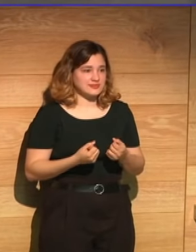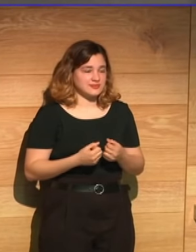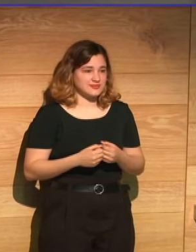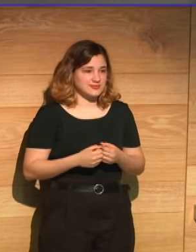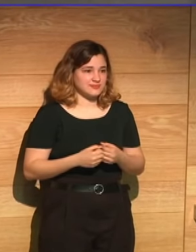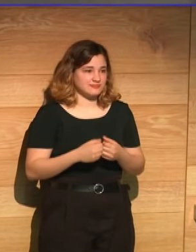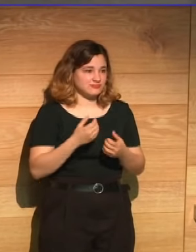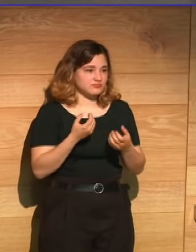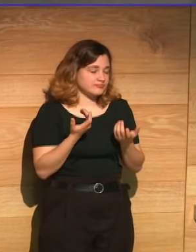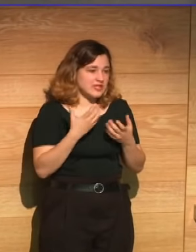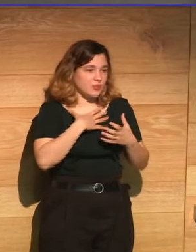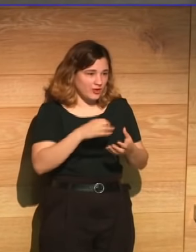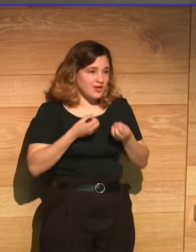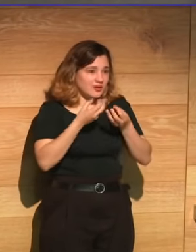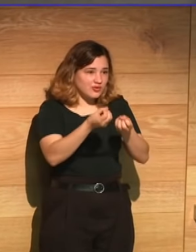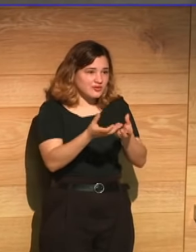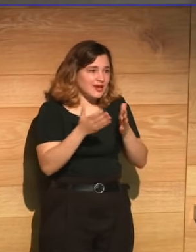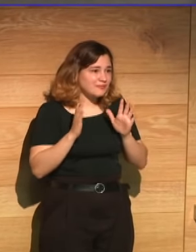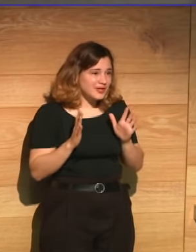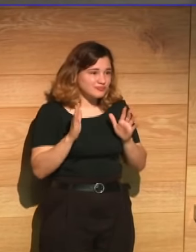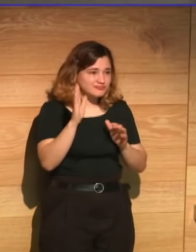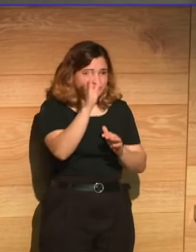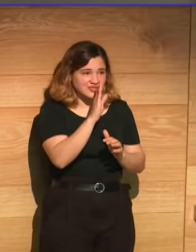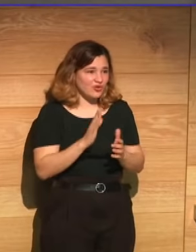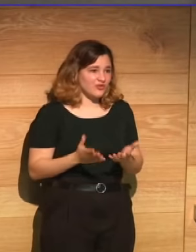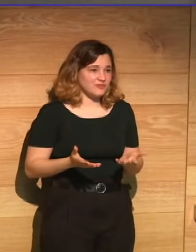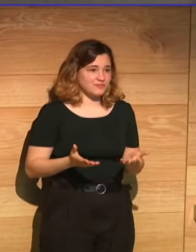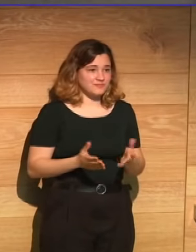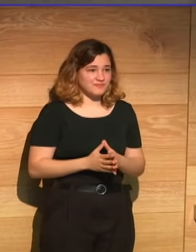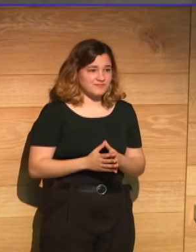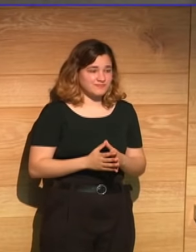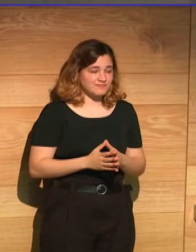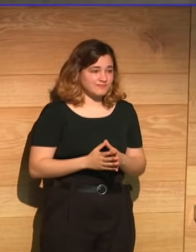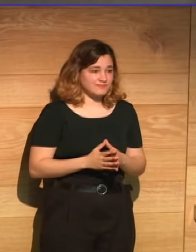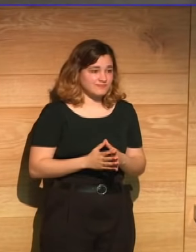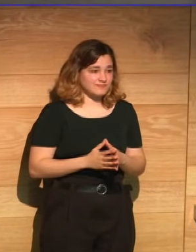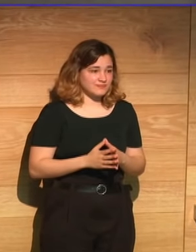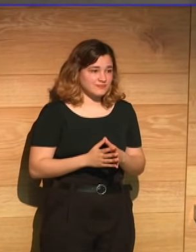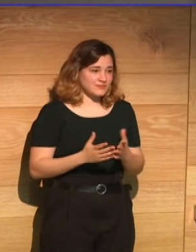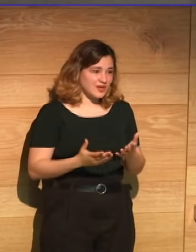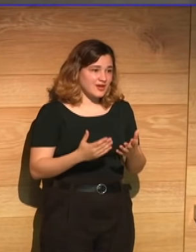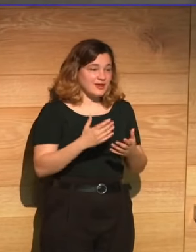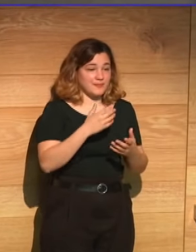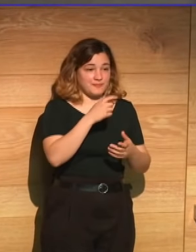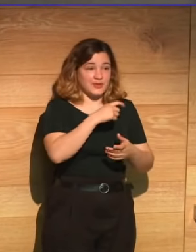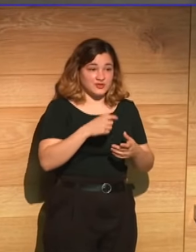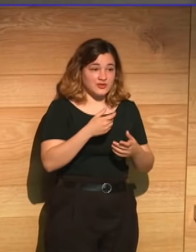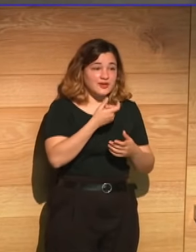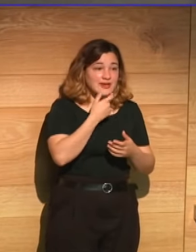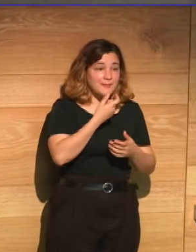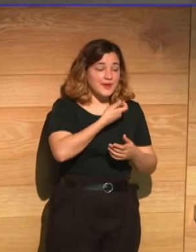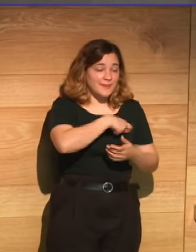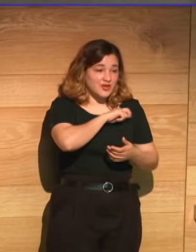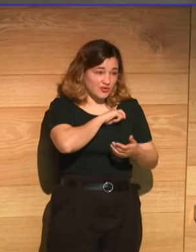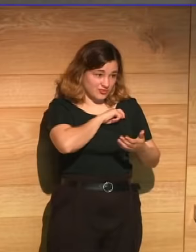ser contadas y que, sin embargo, no lo son, y que pues que impiden que los lectores en castellano puedan tener de